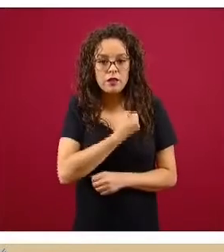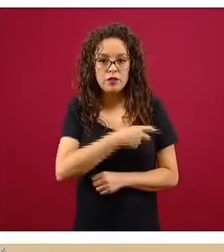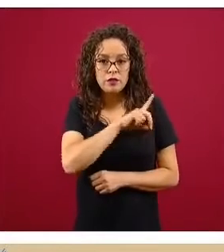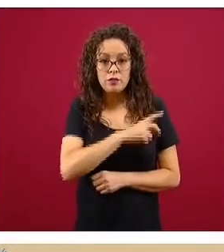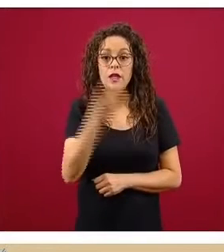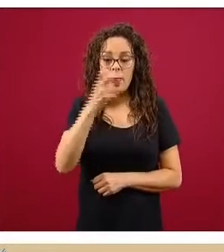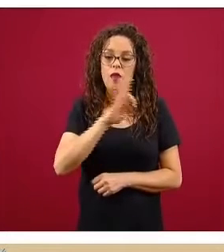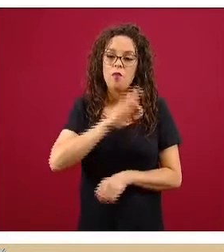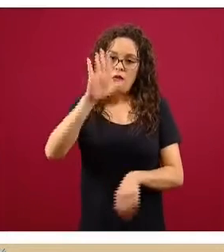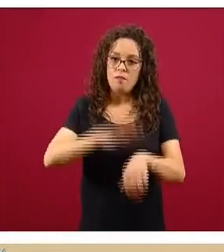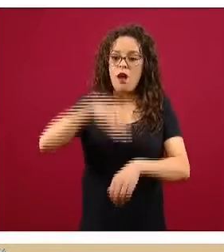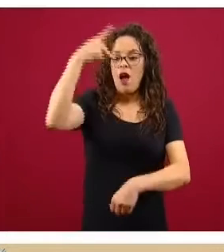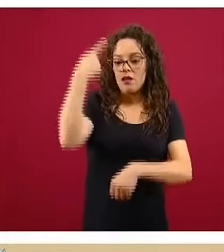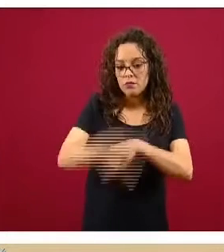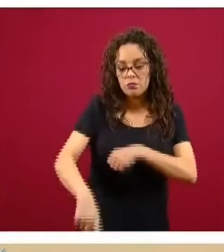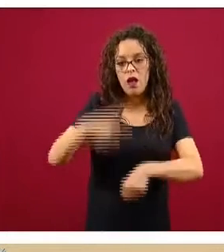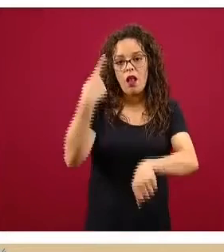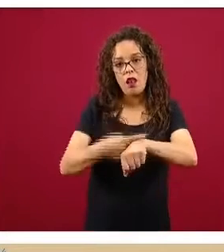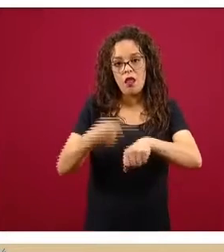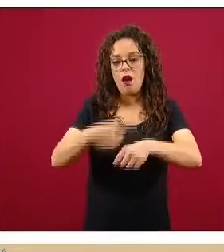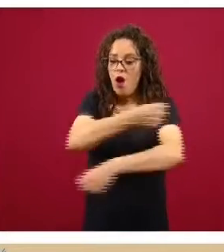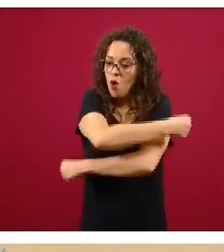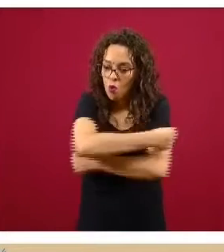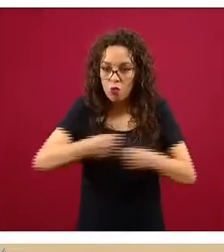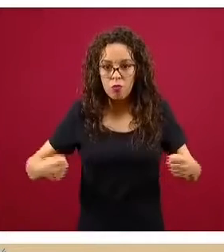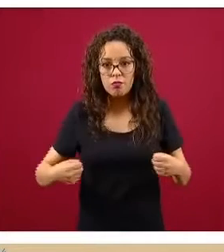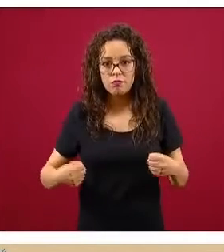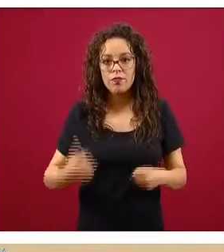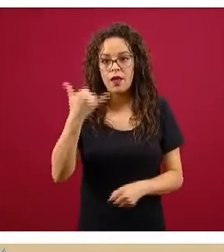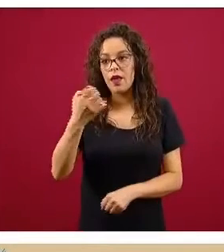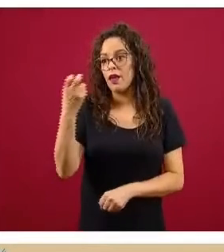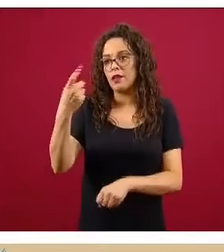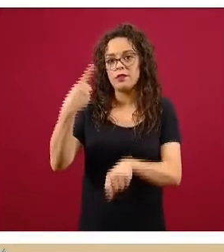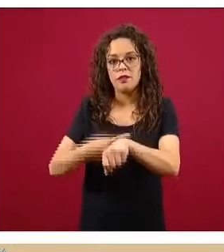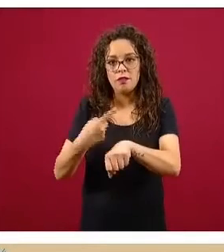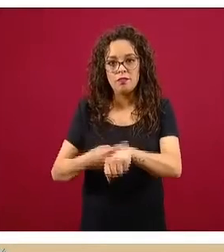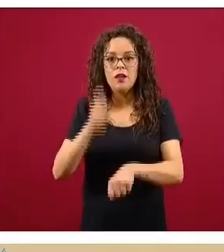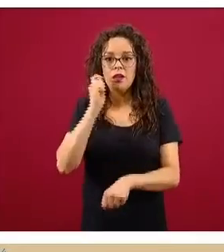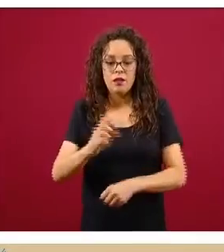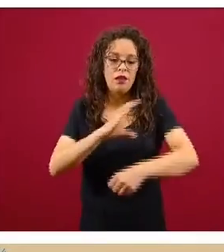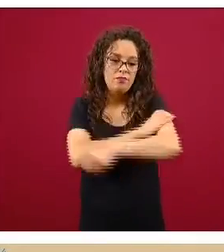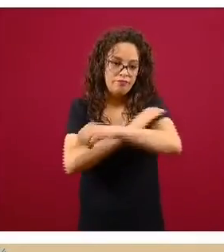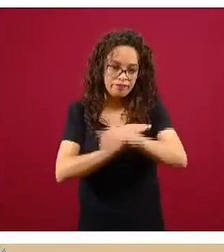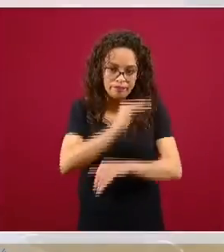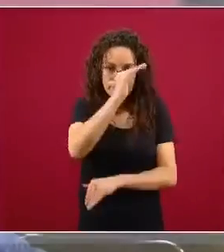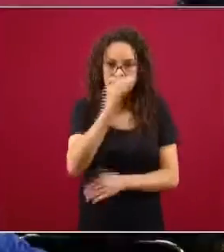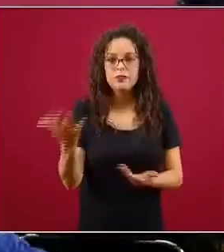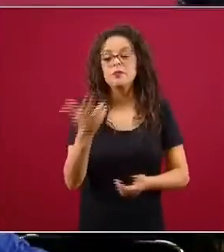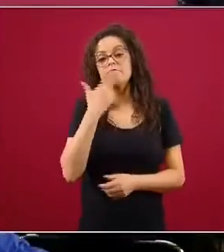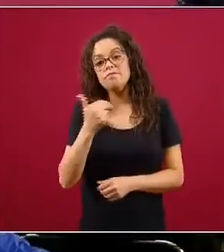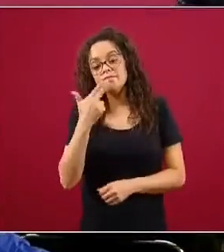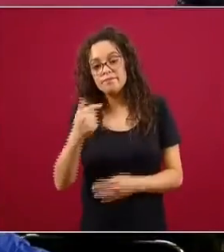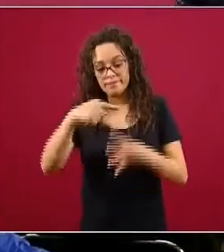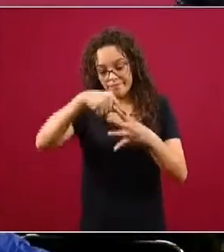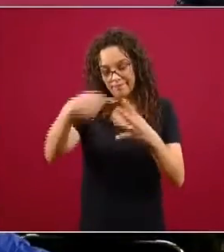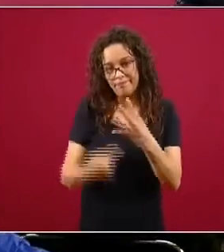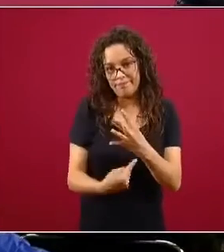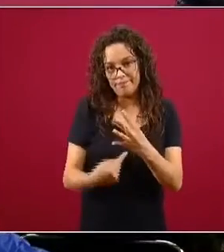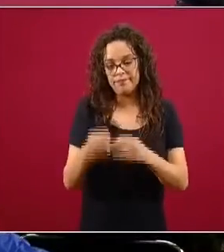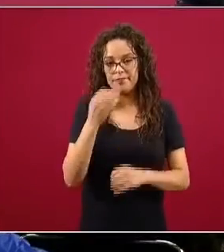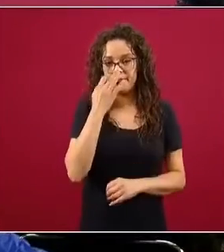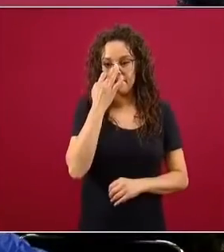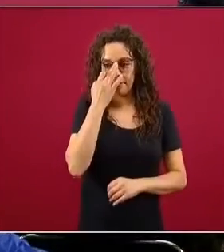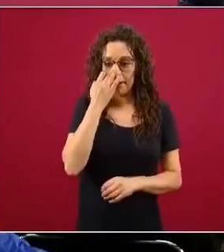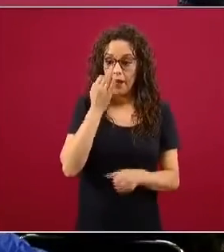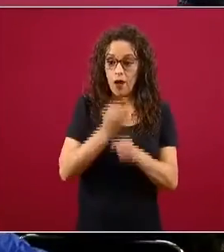de obesidad como también aumentan el riesgo de estas enfermedades crónicas. La siguiente, por favor. Ahora, vamos a